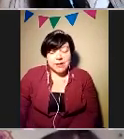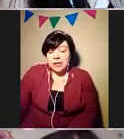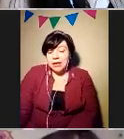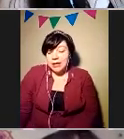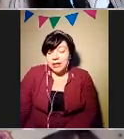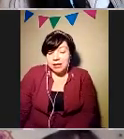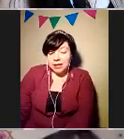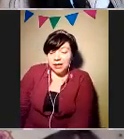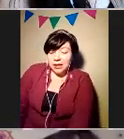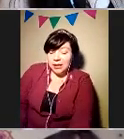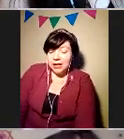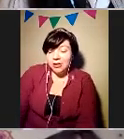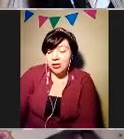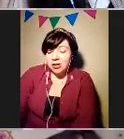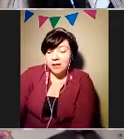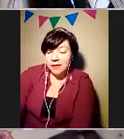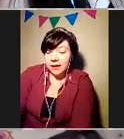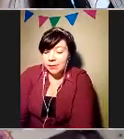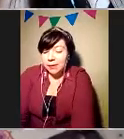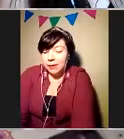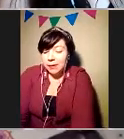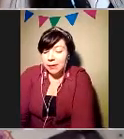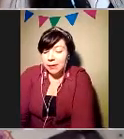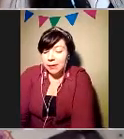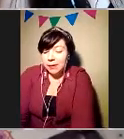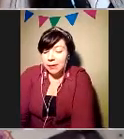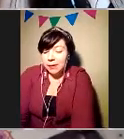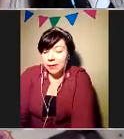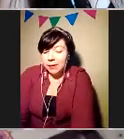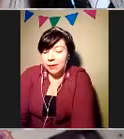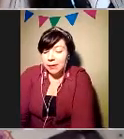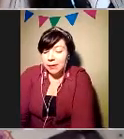Oh. Y yo creo que de verdad el tema